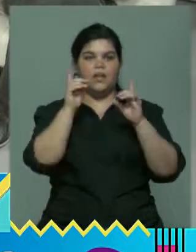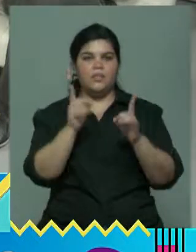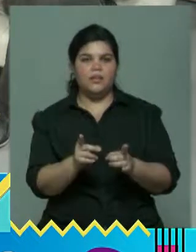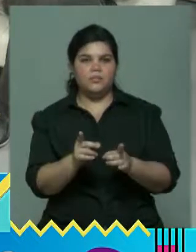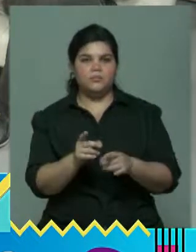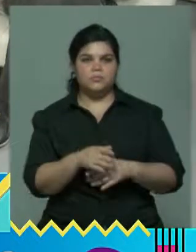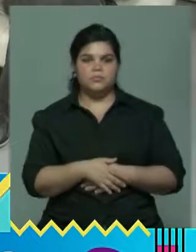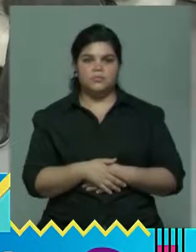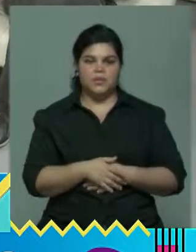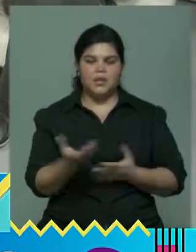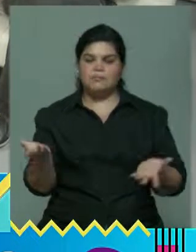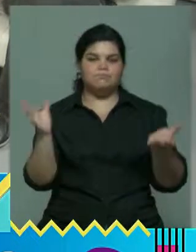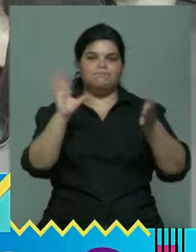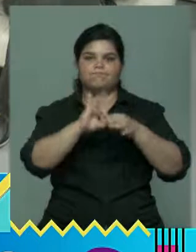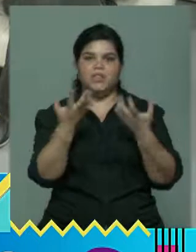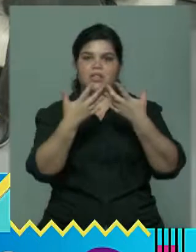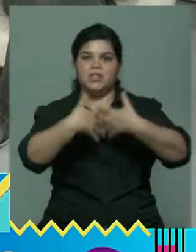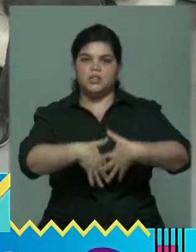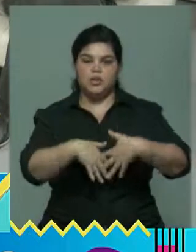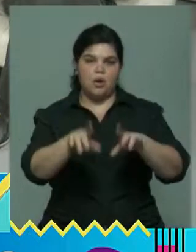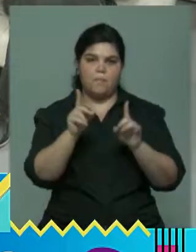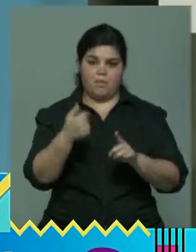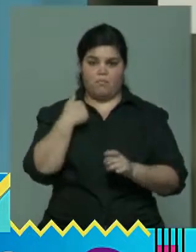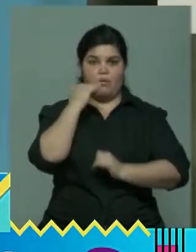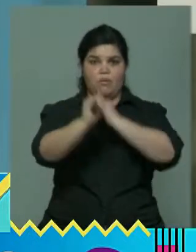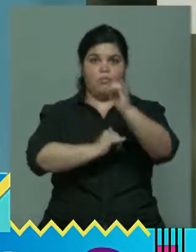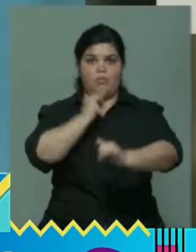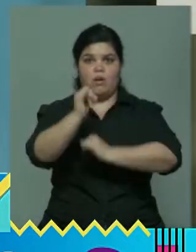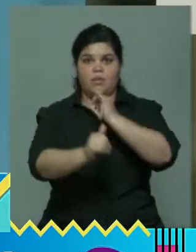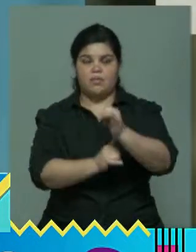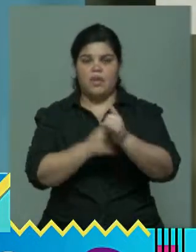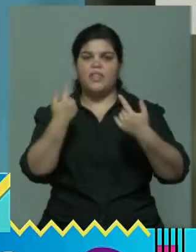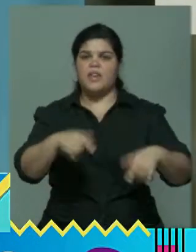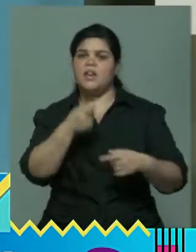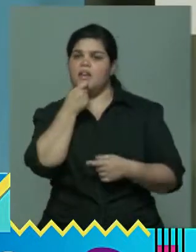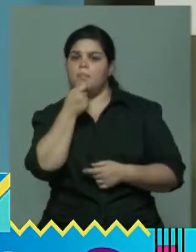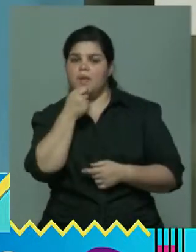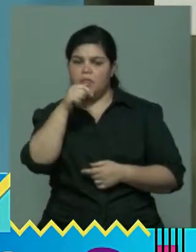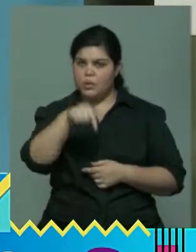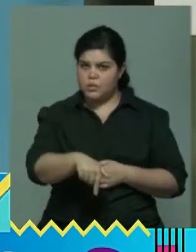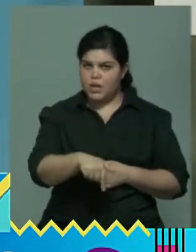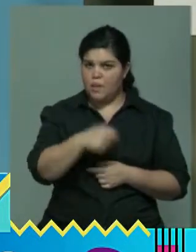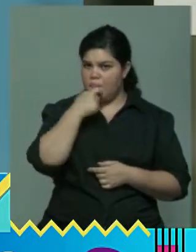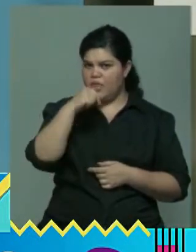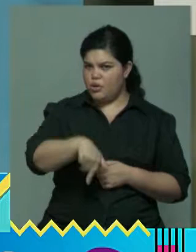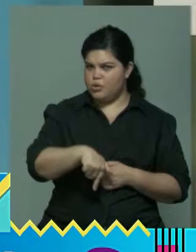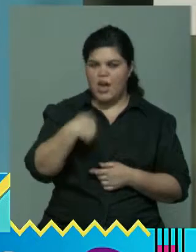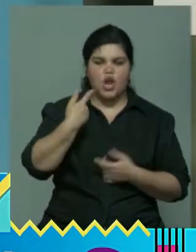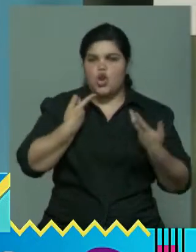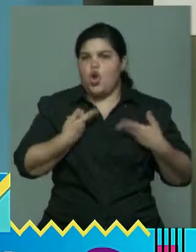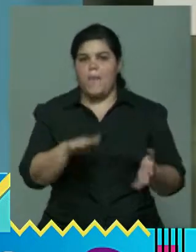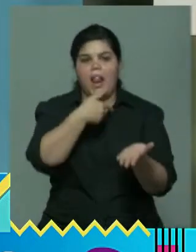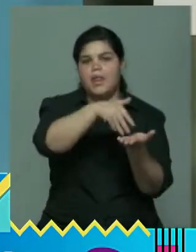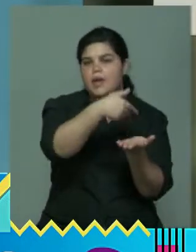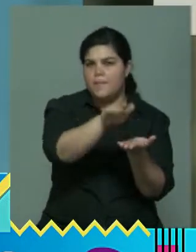ahí el enganche con lo que venía diciendo yo, en cuanto a si en Mendoza somos de ser discriminadores, si somos